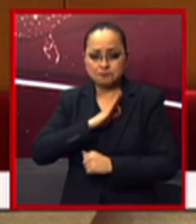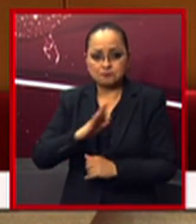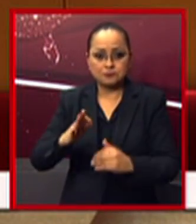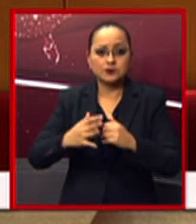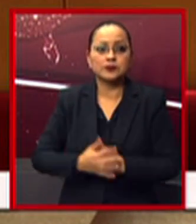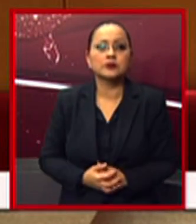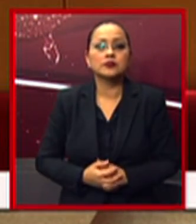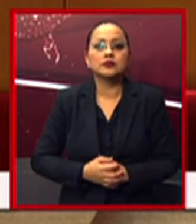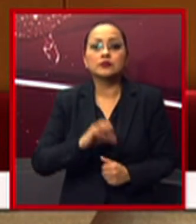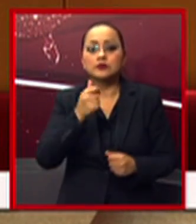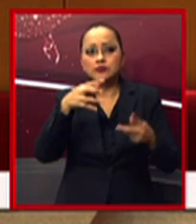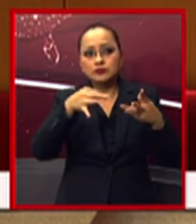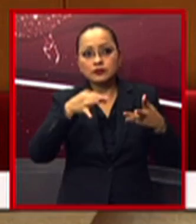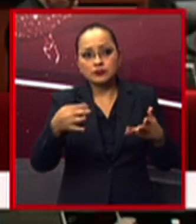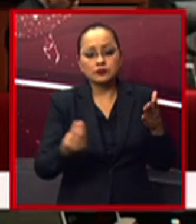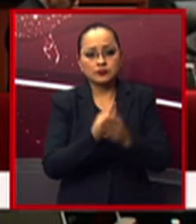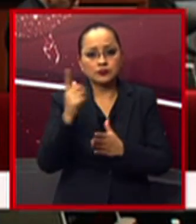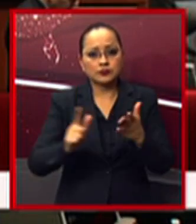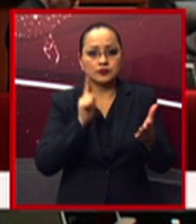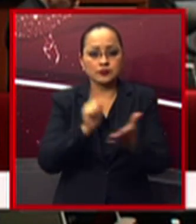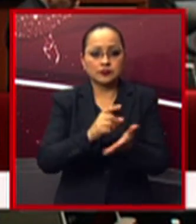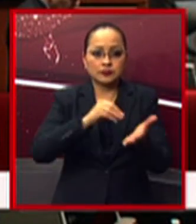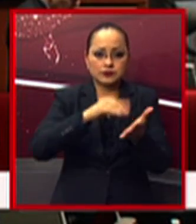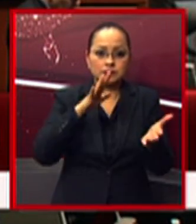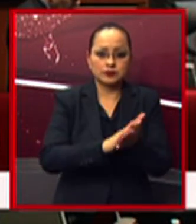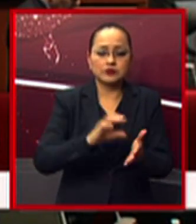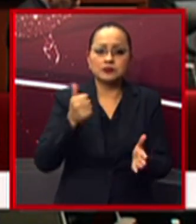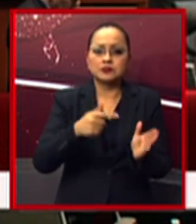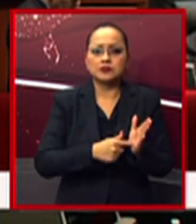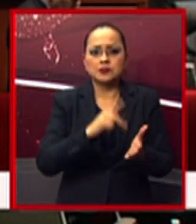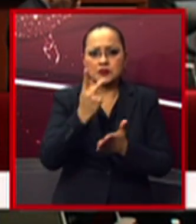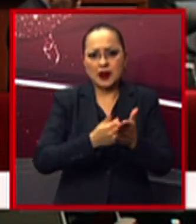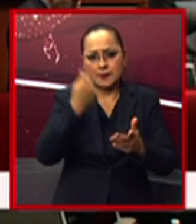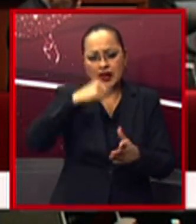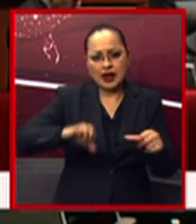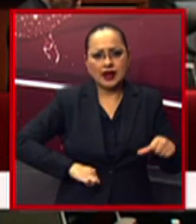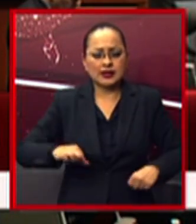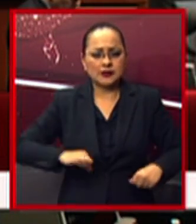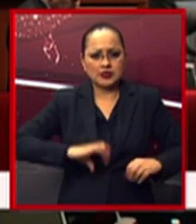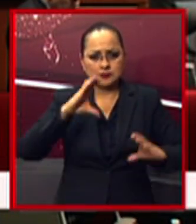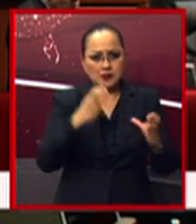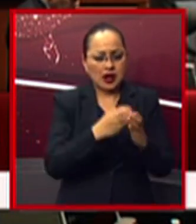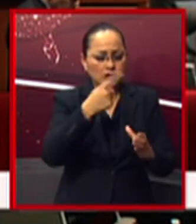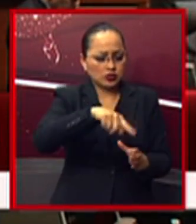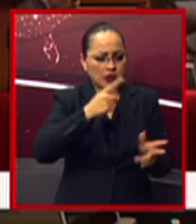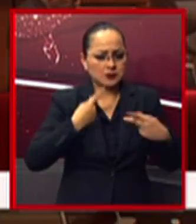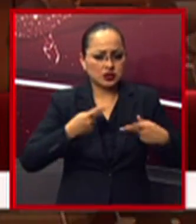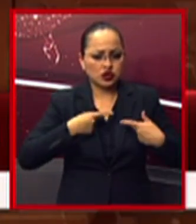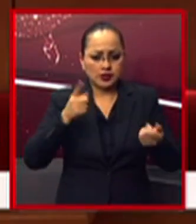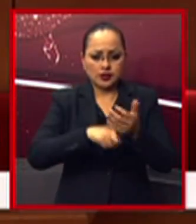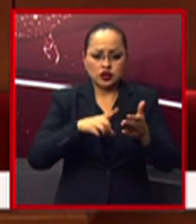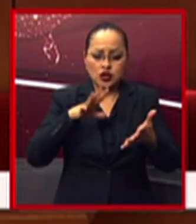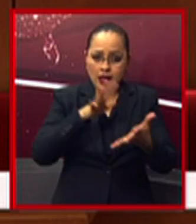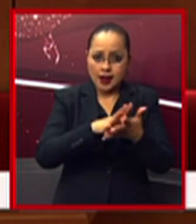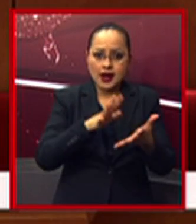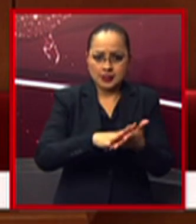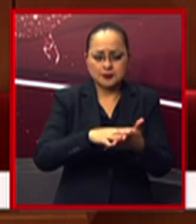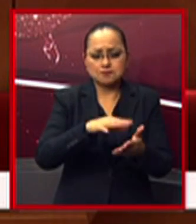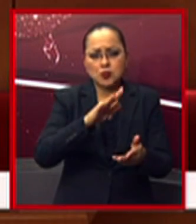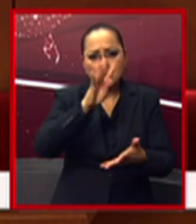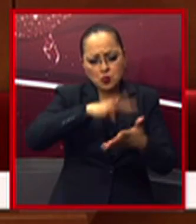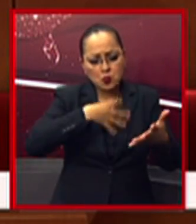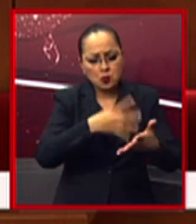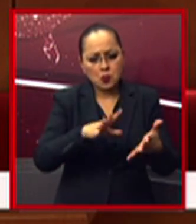Otro de los aspectos de la nueva ley es que se establece, por ejemplo, un plan de actividades diseñado con plena participación de las personas